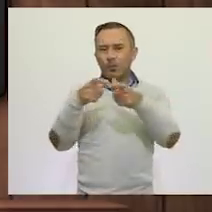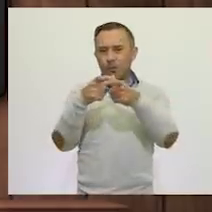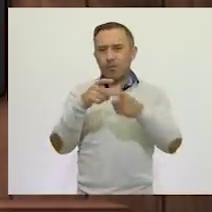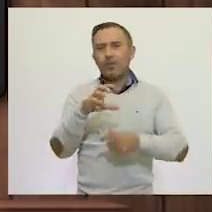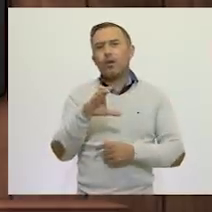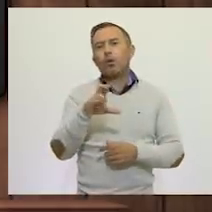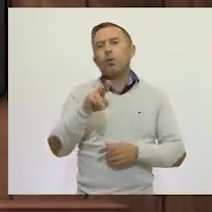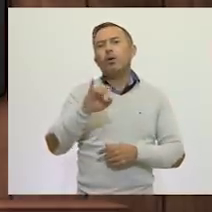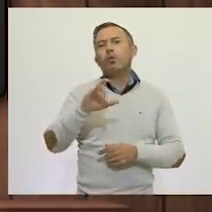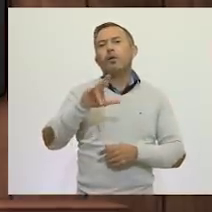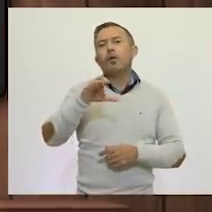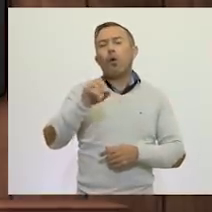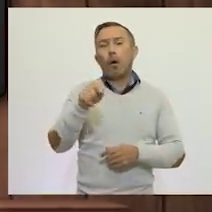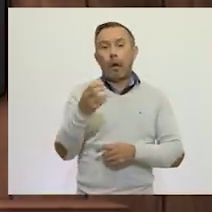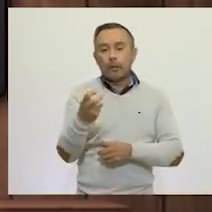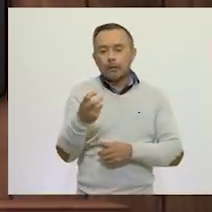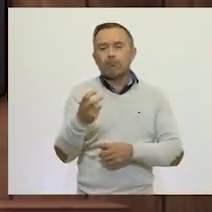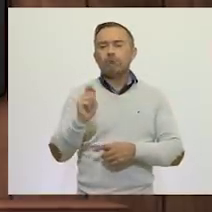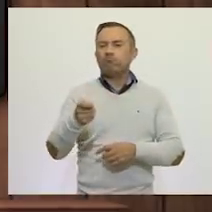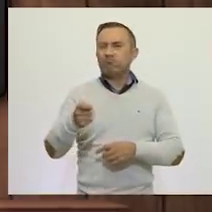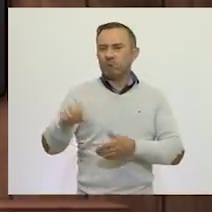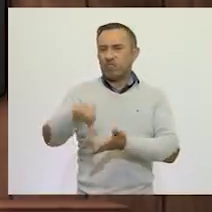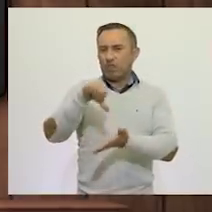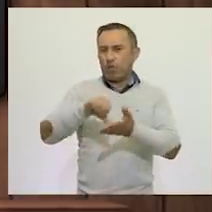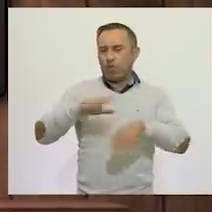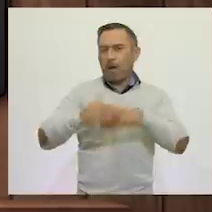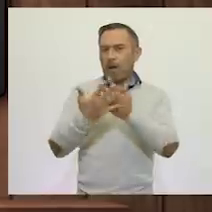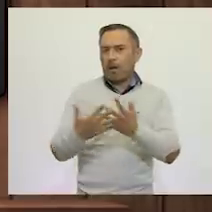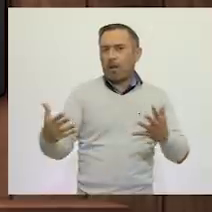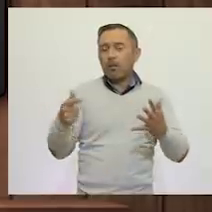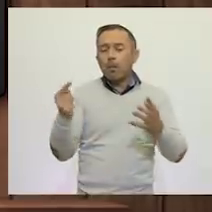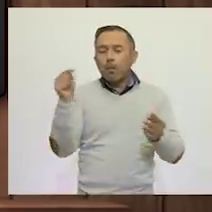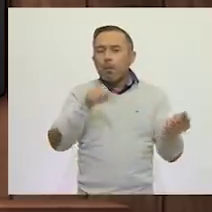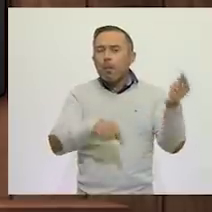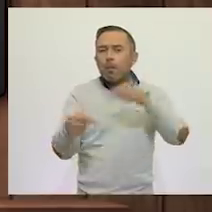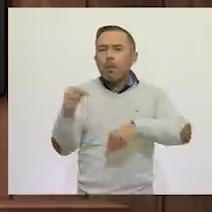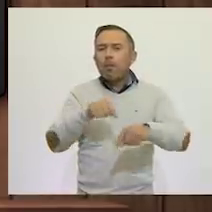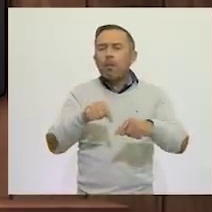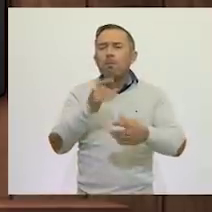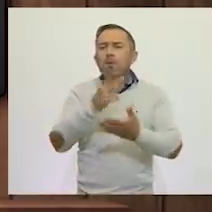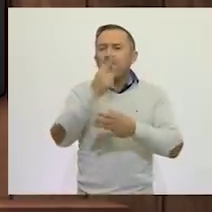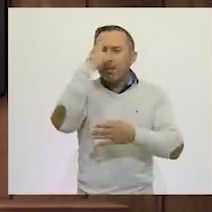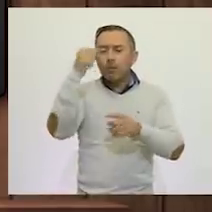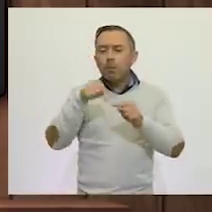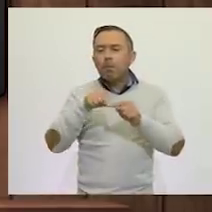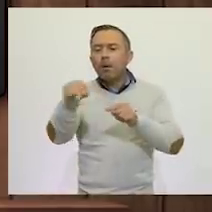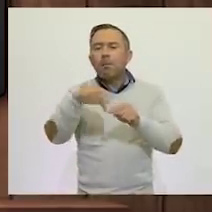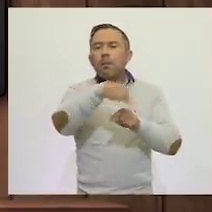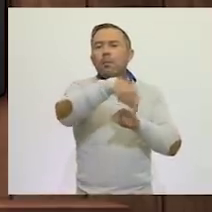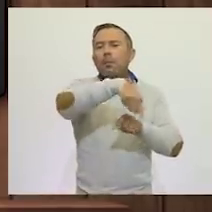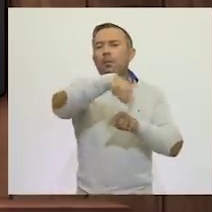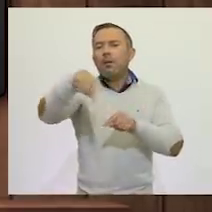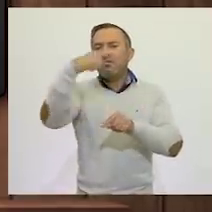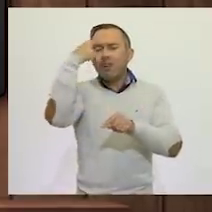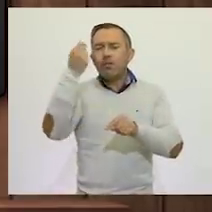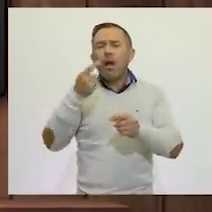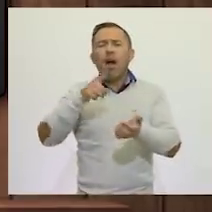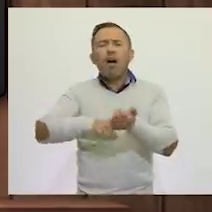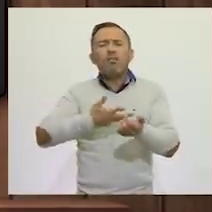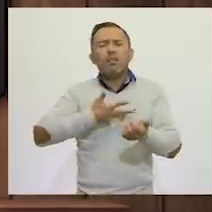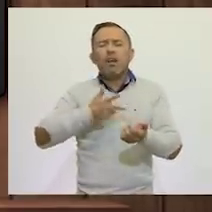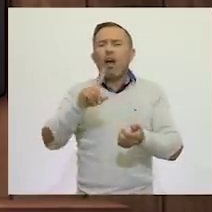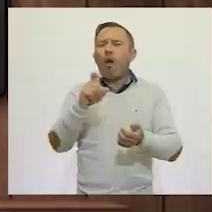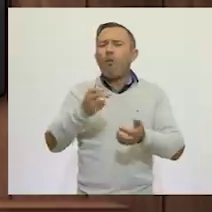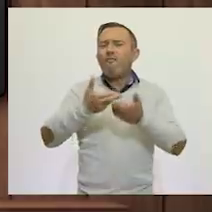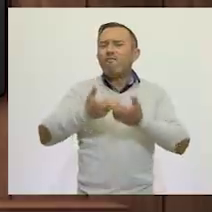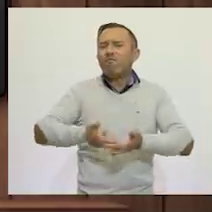más importante del centro. Se hallaba en un punto comercial estratégico, comunicaba a varias ciudades y estaba rodeado de mucha agua y riquezas